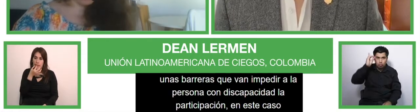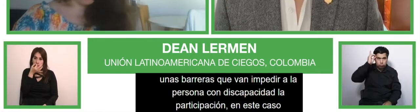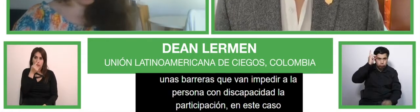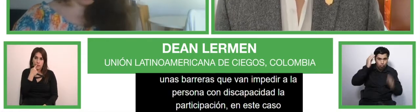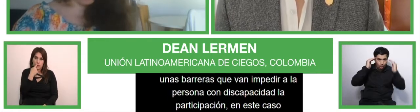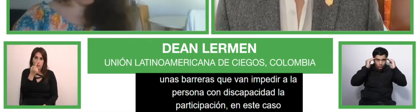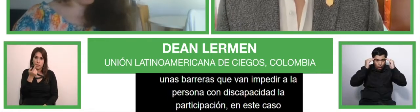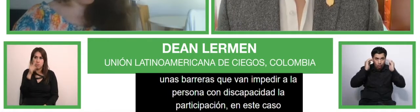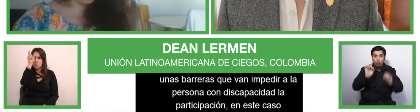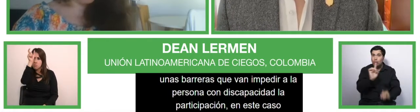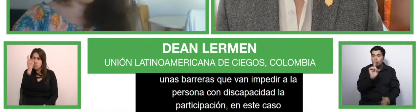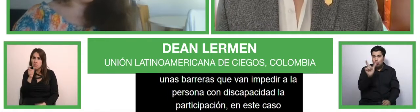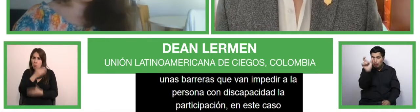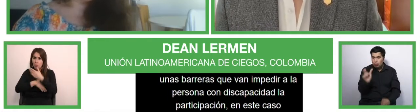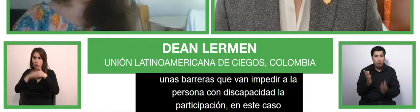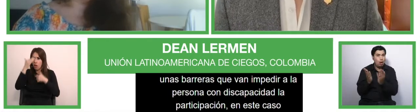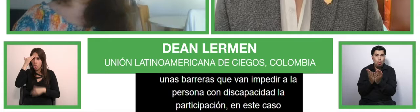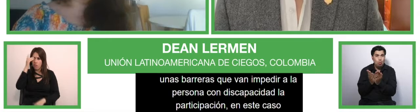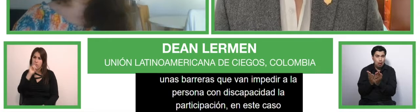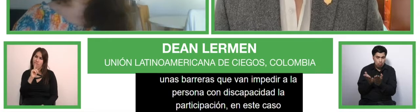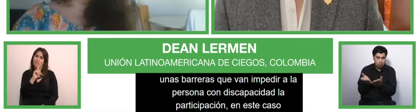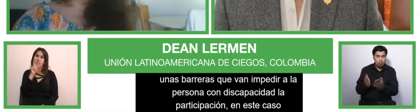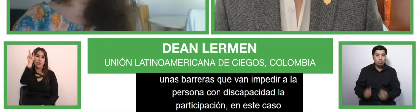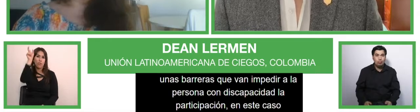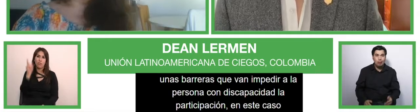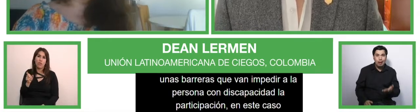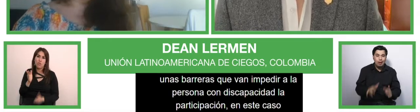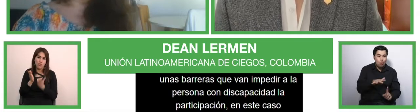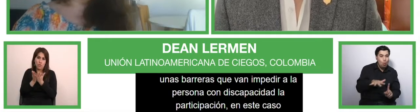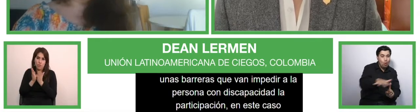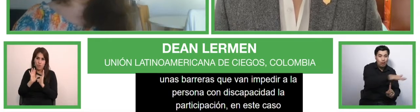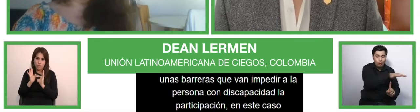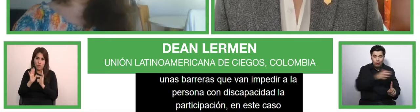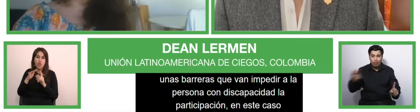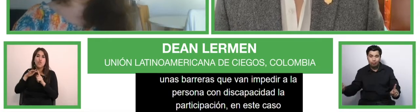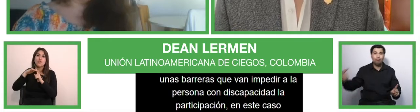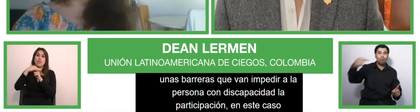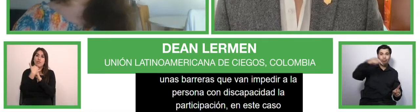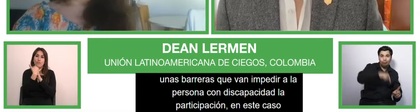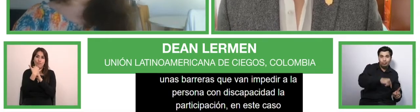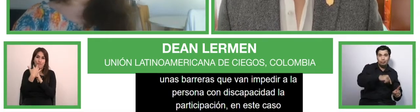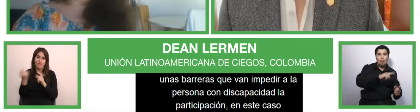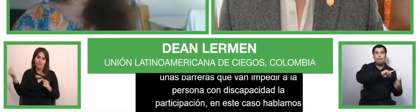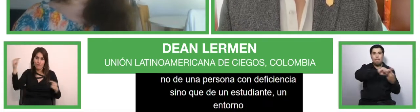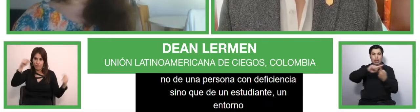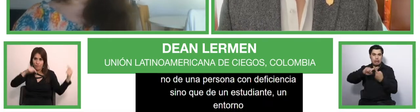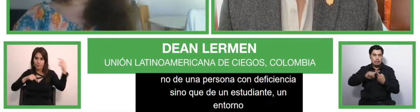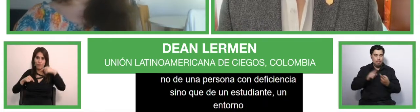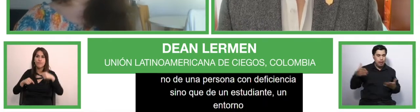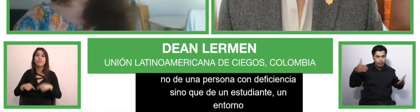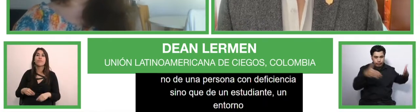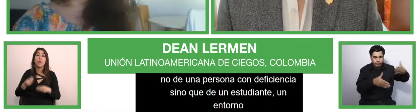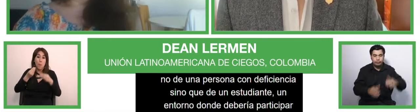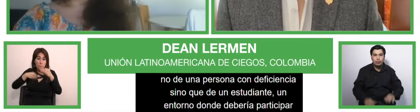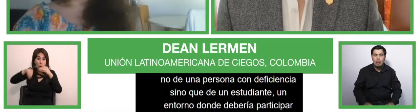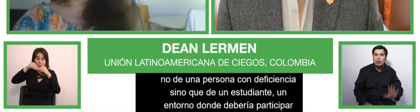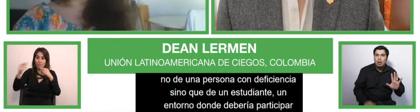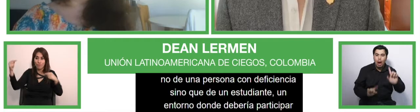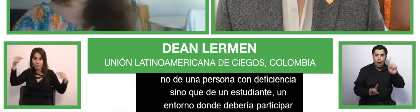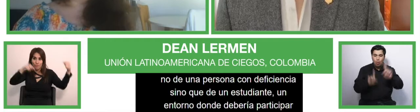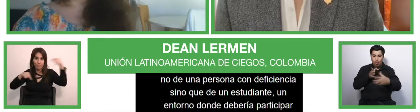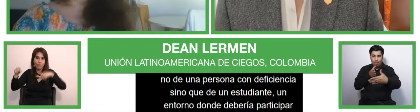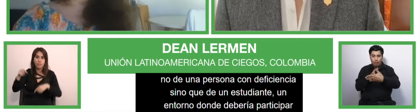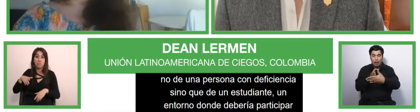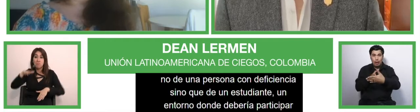estudiante en un entorno donde debería participar. Si hay barreras que lo impidan, debemos mitigar o